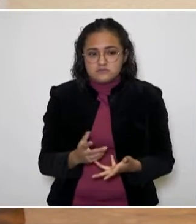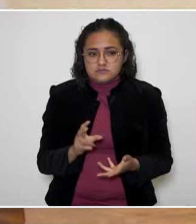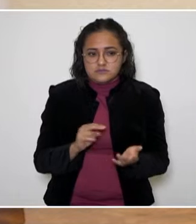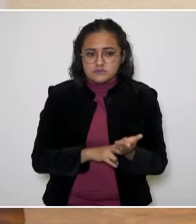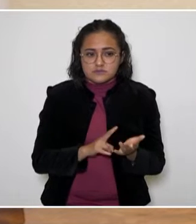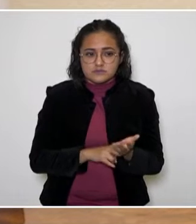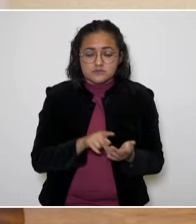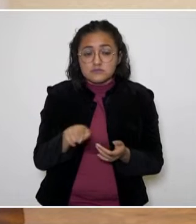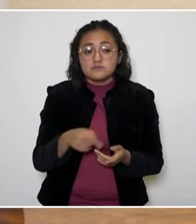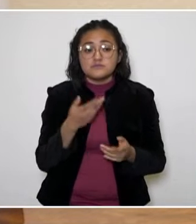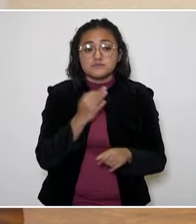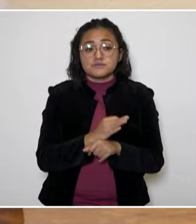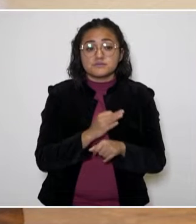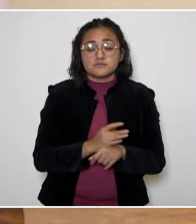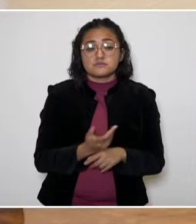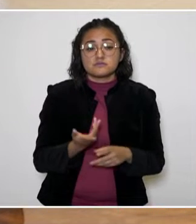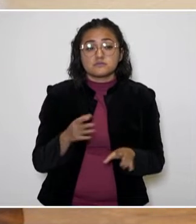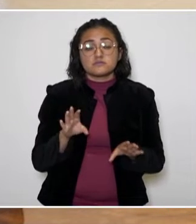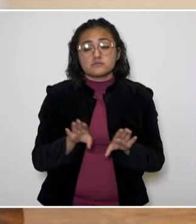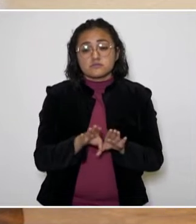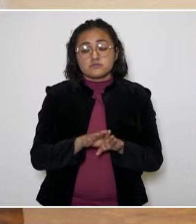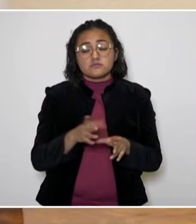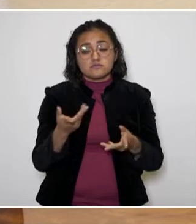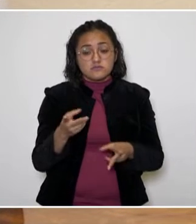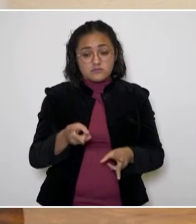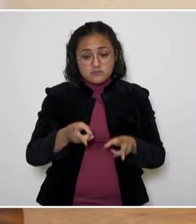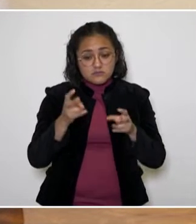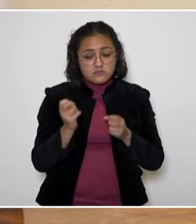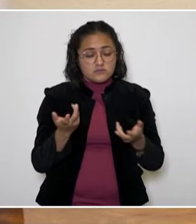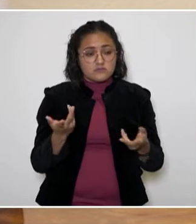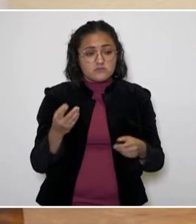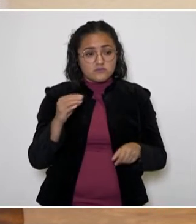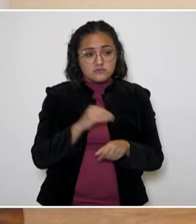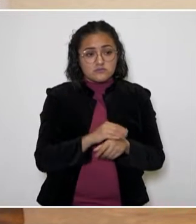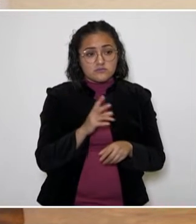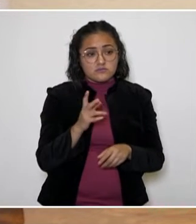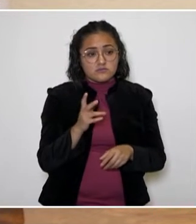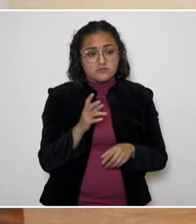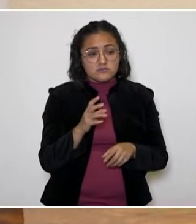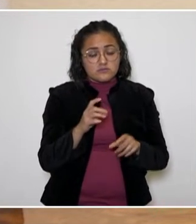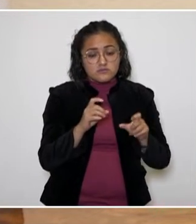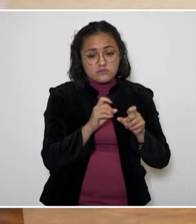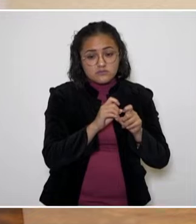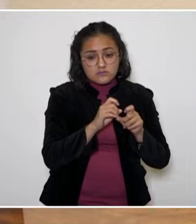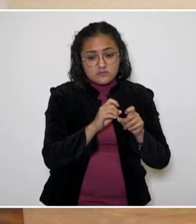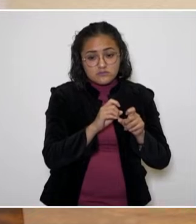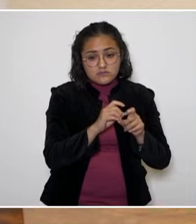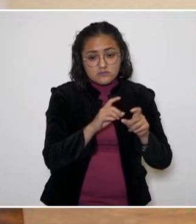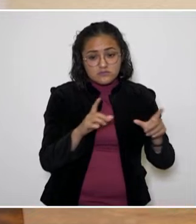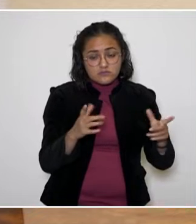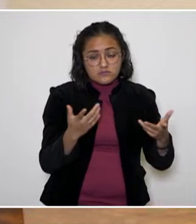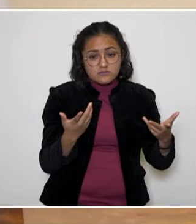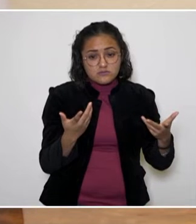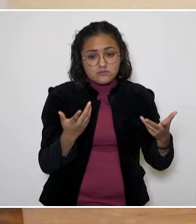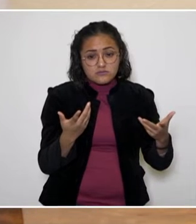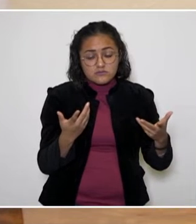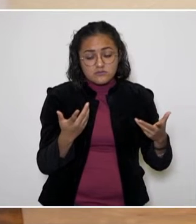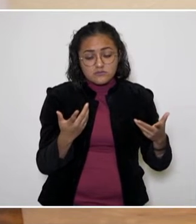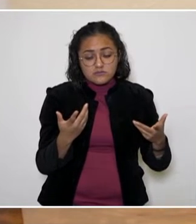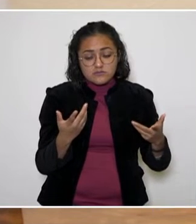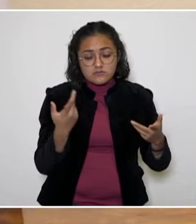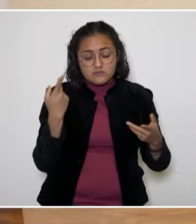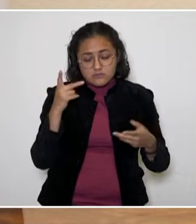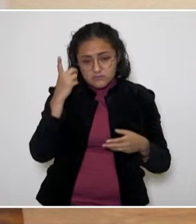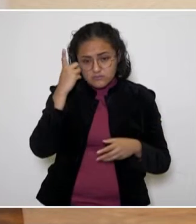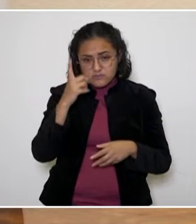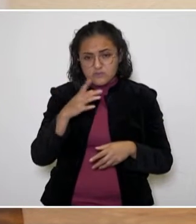por poderes que se otorgaron en otro lugar, poderes para actos de dominio.